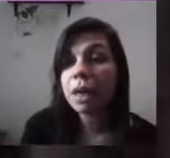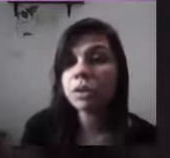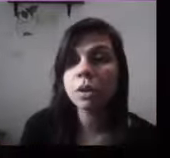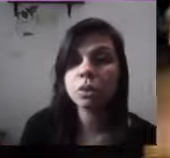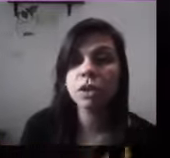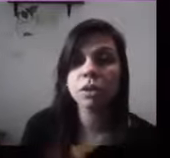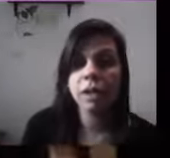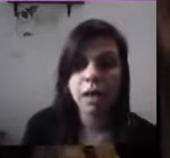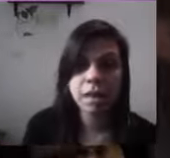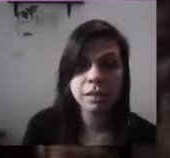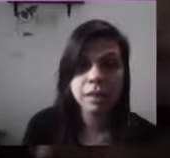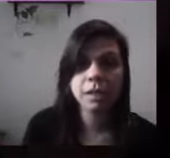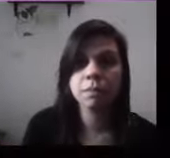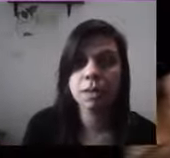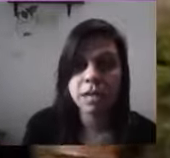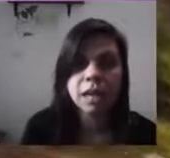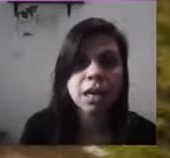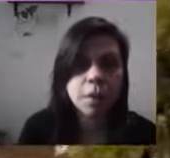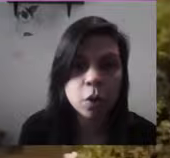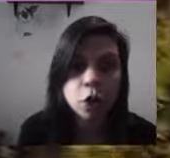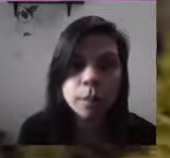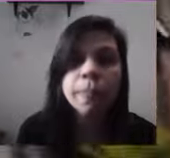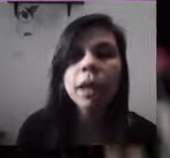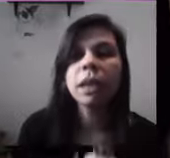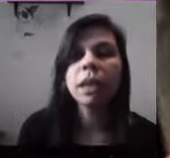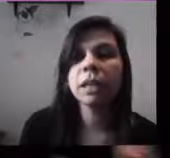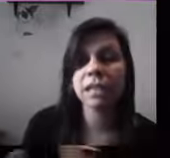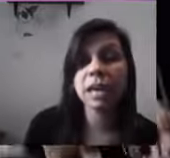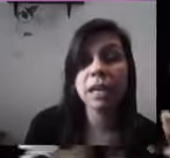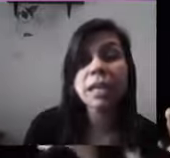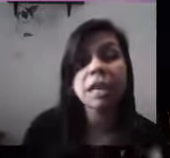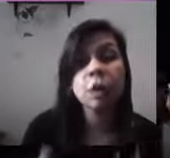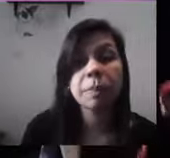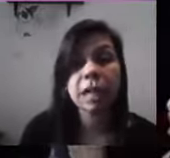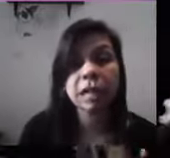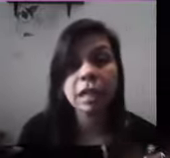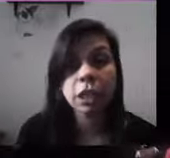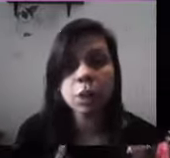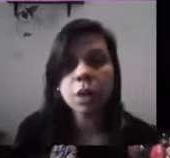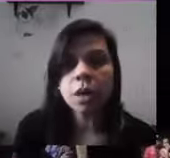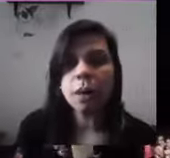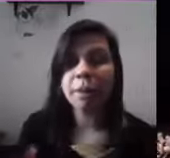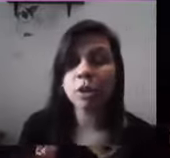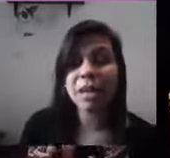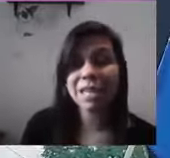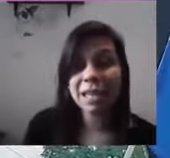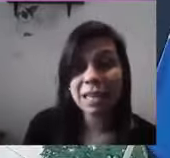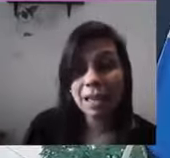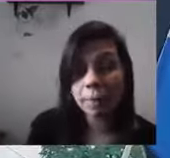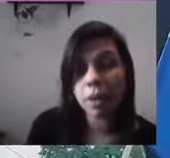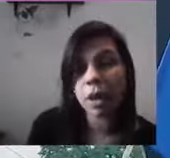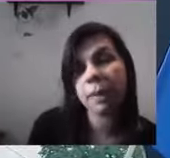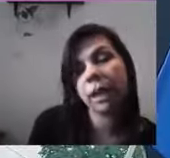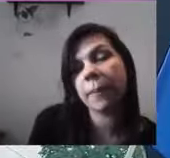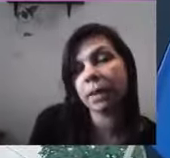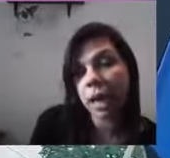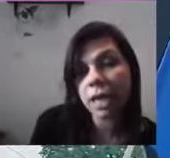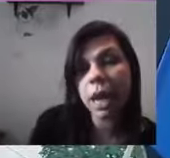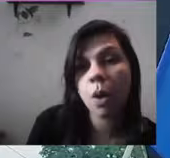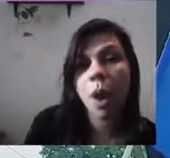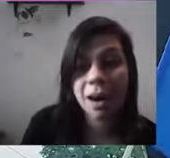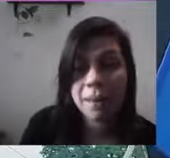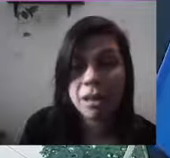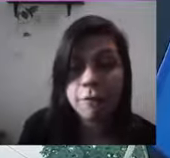fueron disparados a los techos de las casas en Villa del Caribe Colón y en las cercanías del hospital del niño. Personas heridas por arma